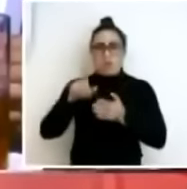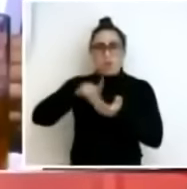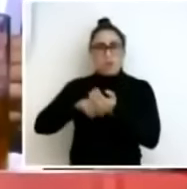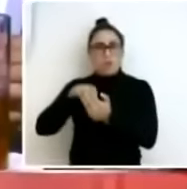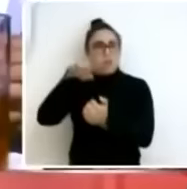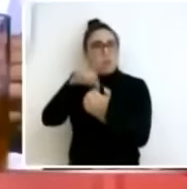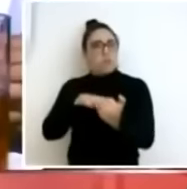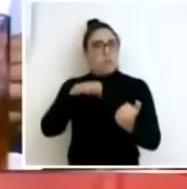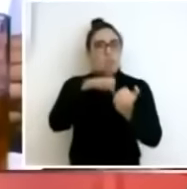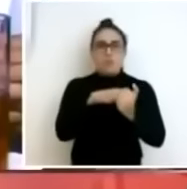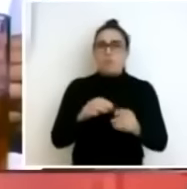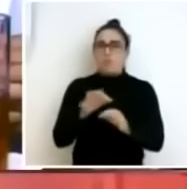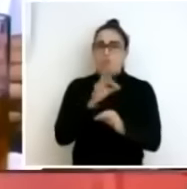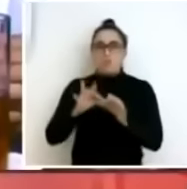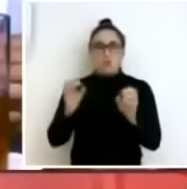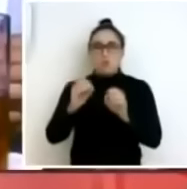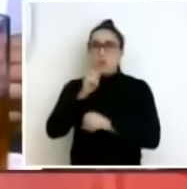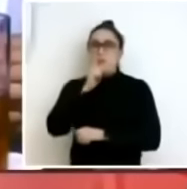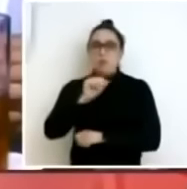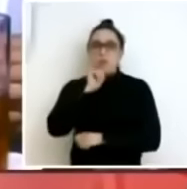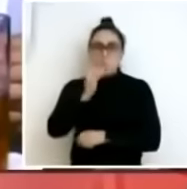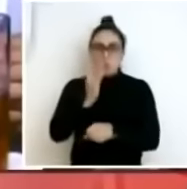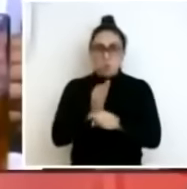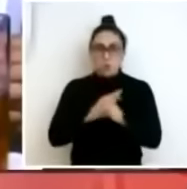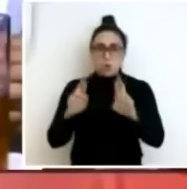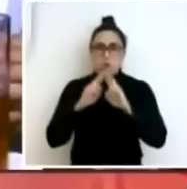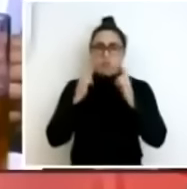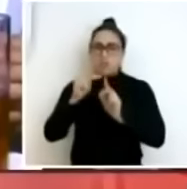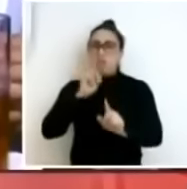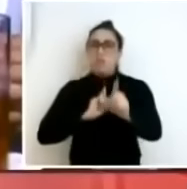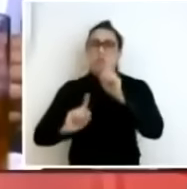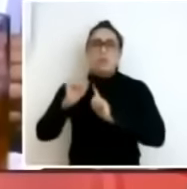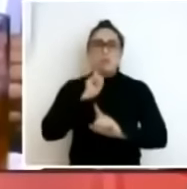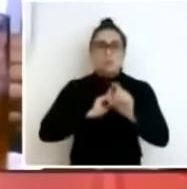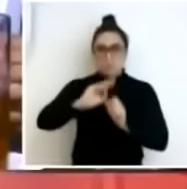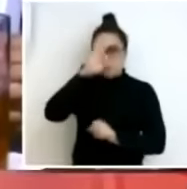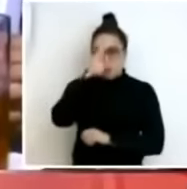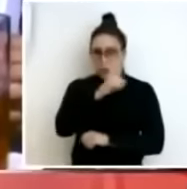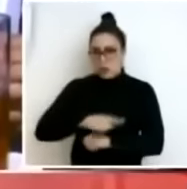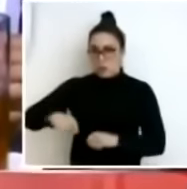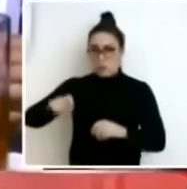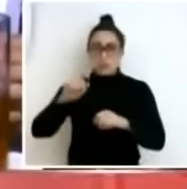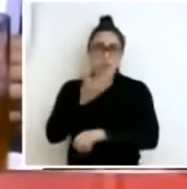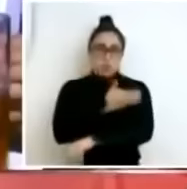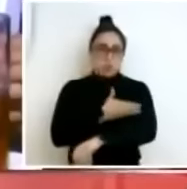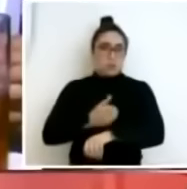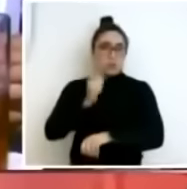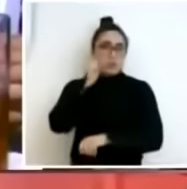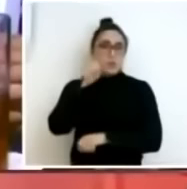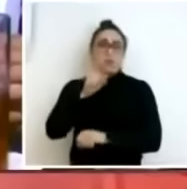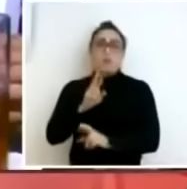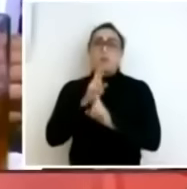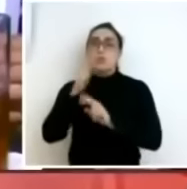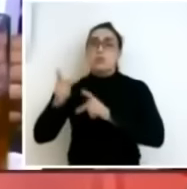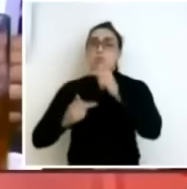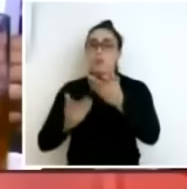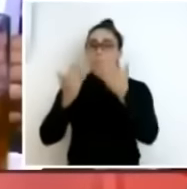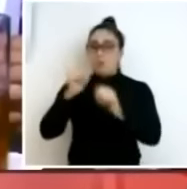permanentemente en esta sesión no está nadie privado de su libertad el senador